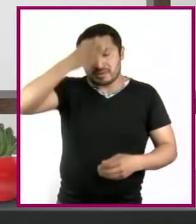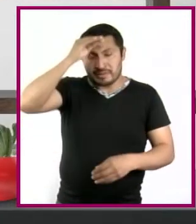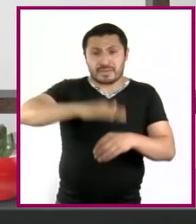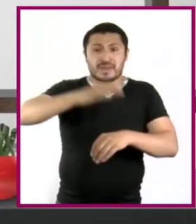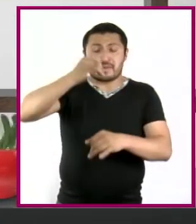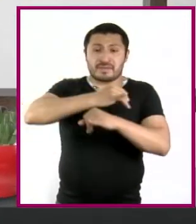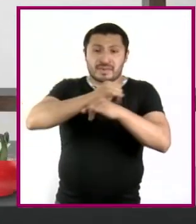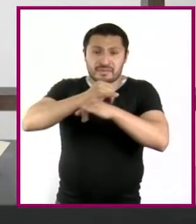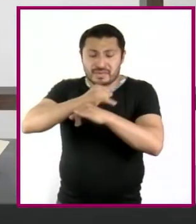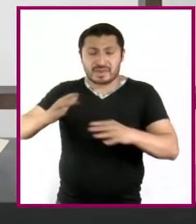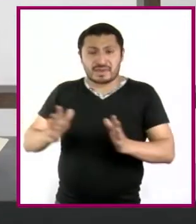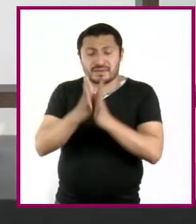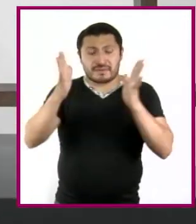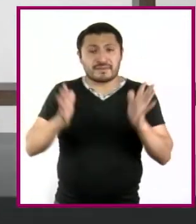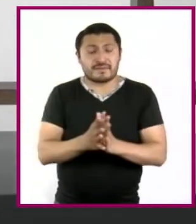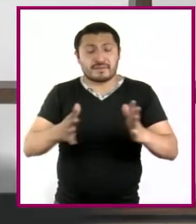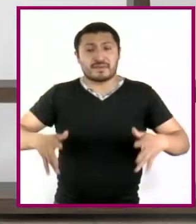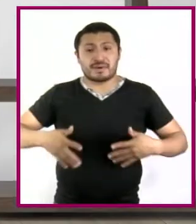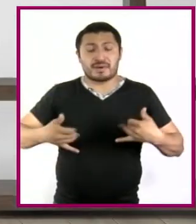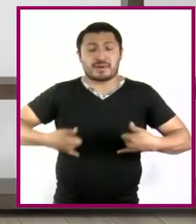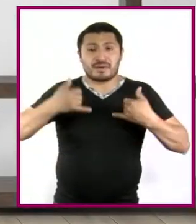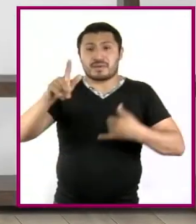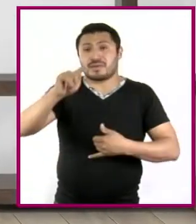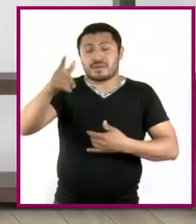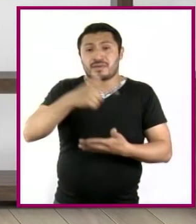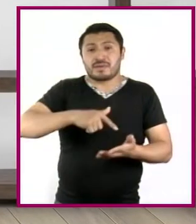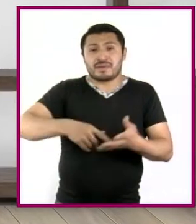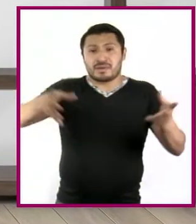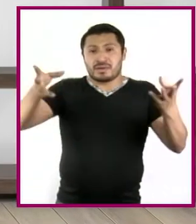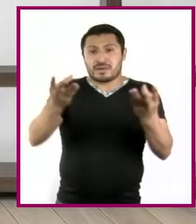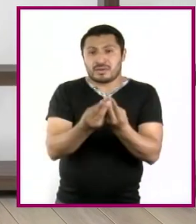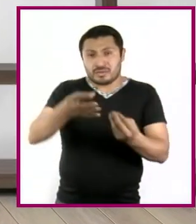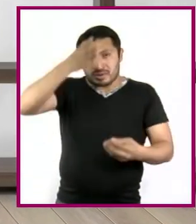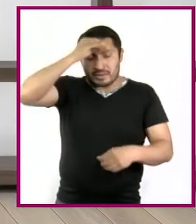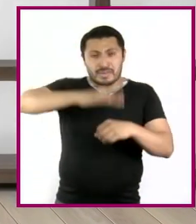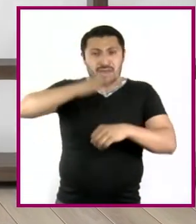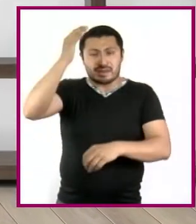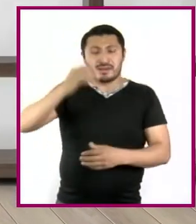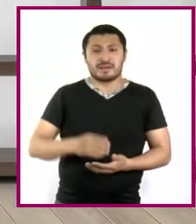nosotros. Participa con Jóvenes en TV, un espacio de reflexión y construcción de